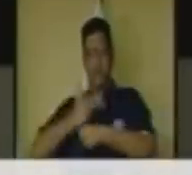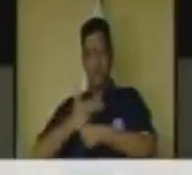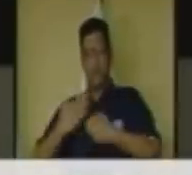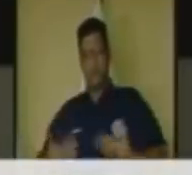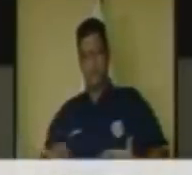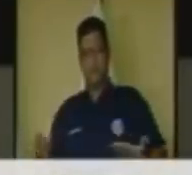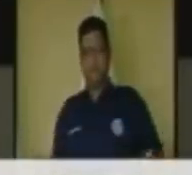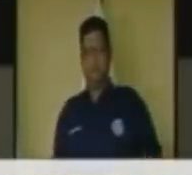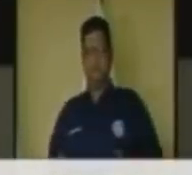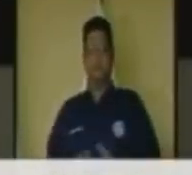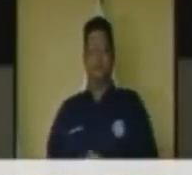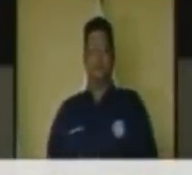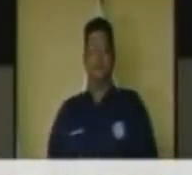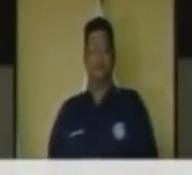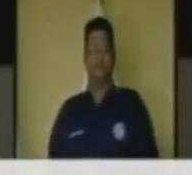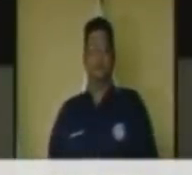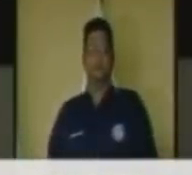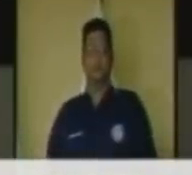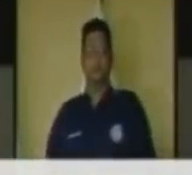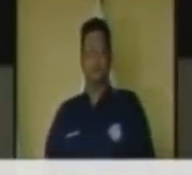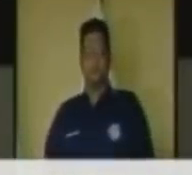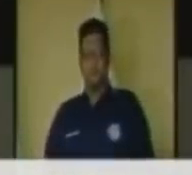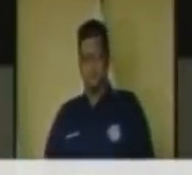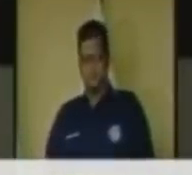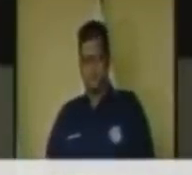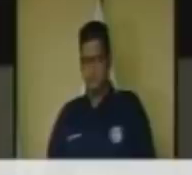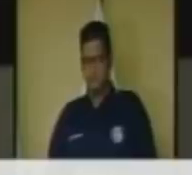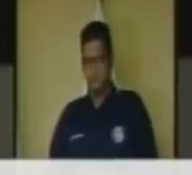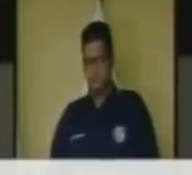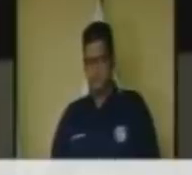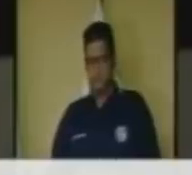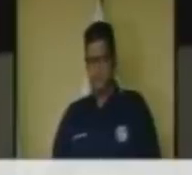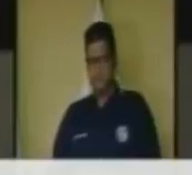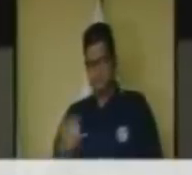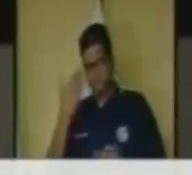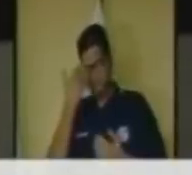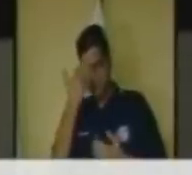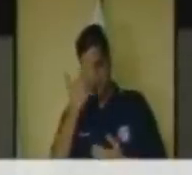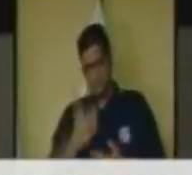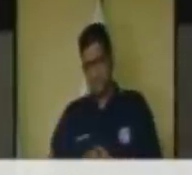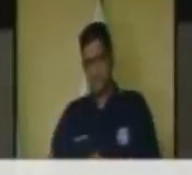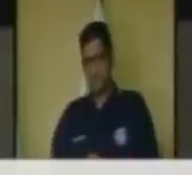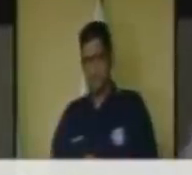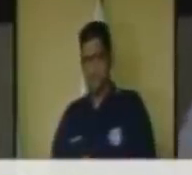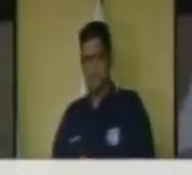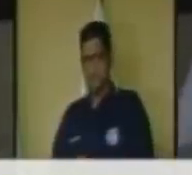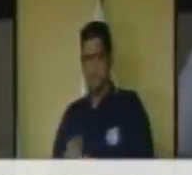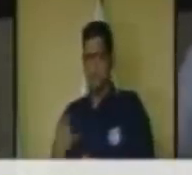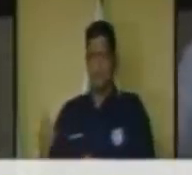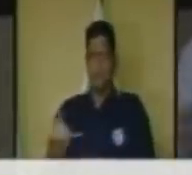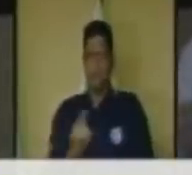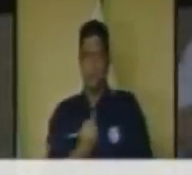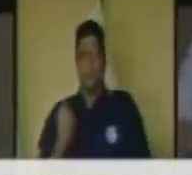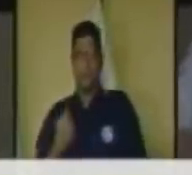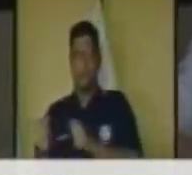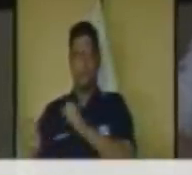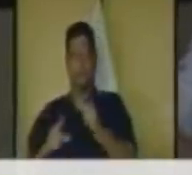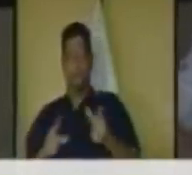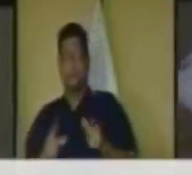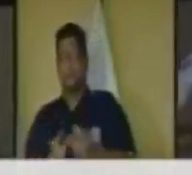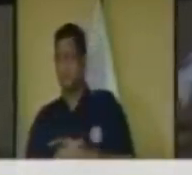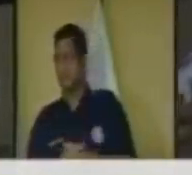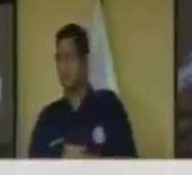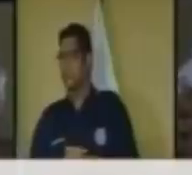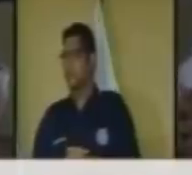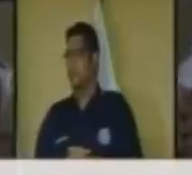señor presidente ha indicado. Gracias, Francis. Estamos en toda la disposición de las preguntas.